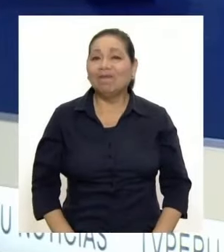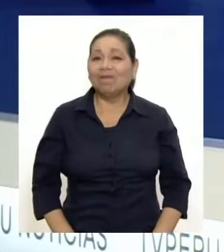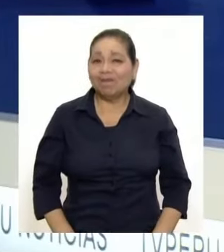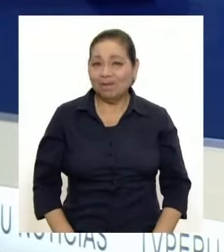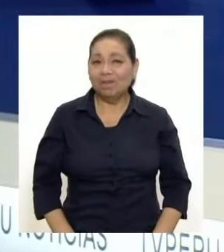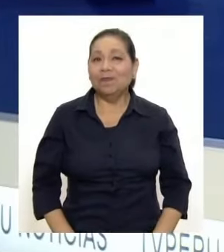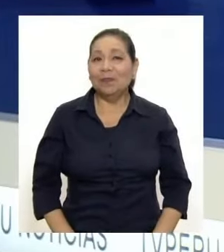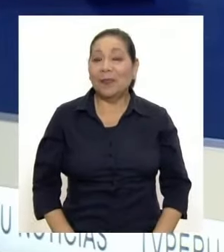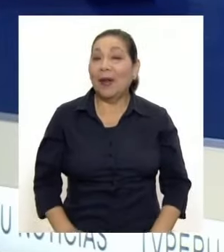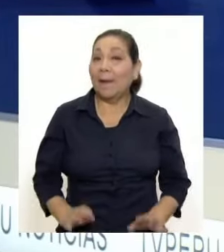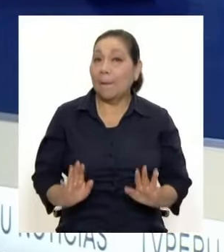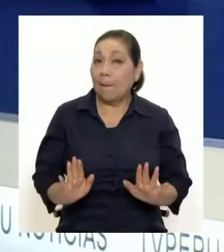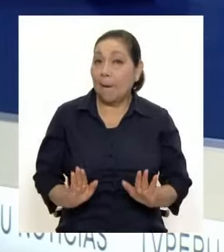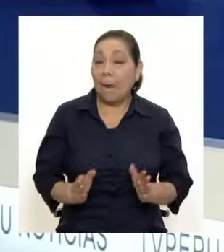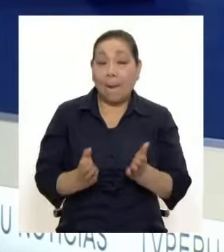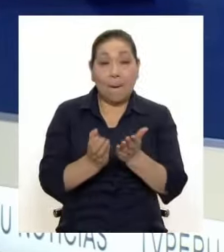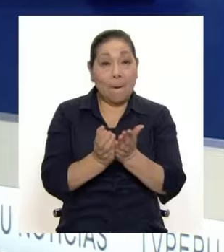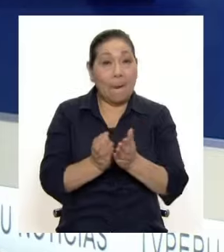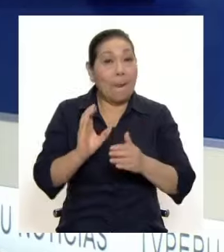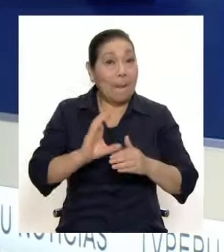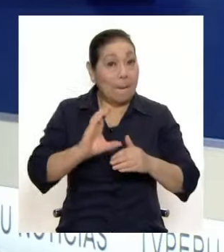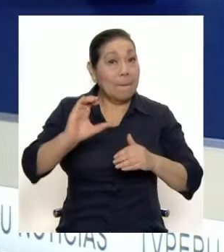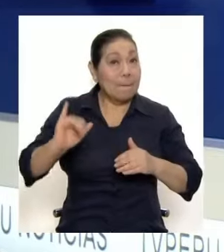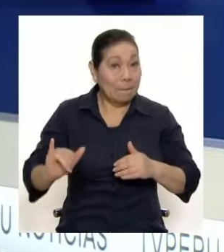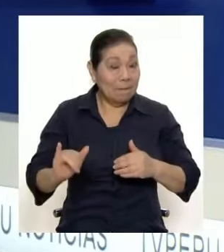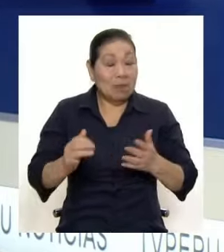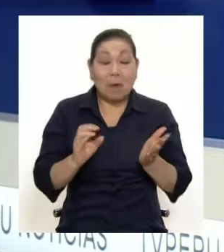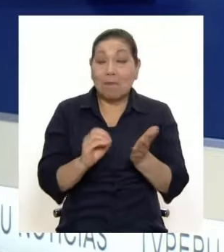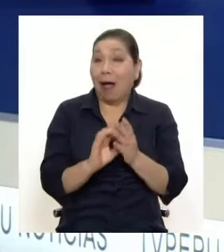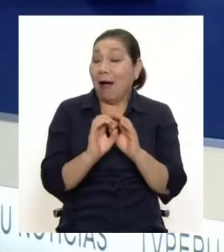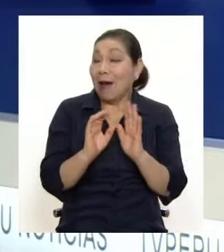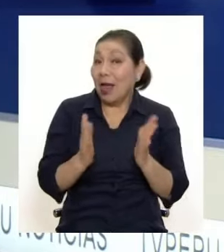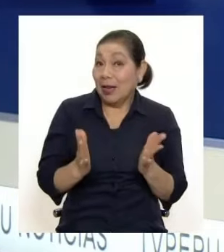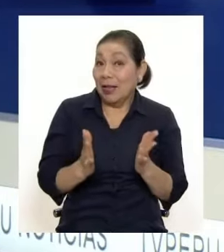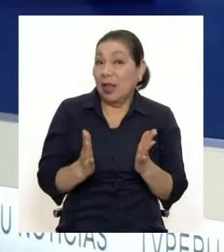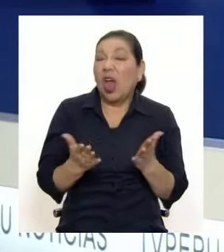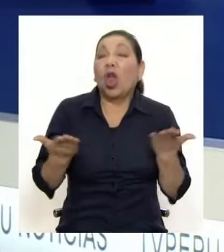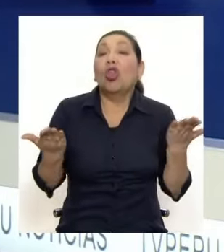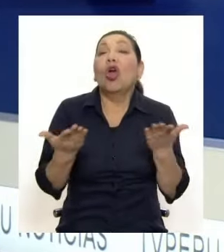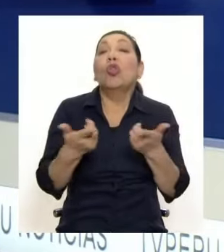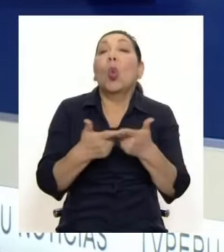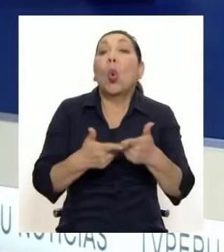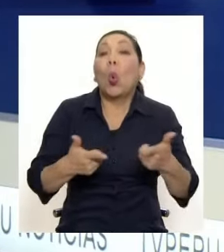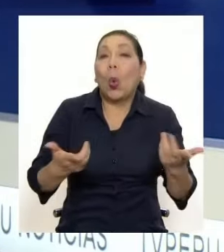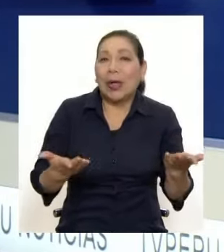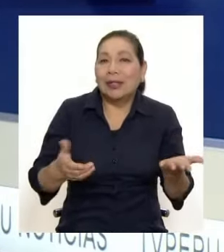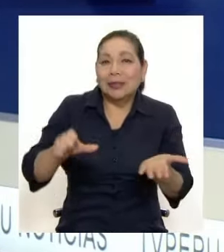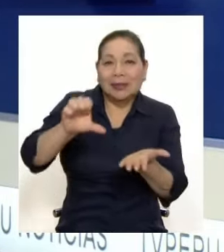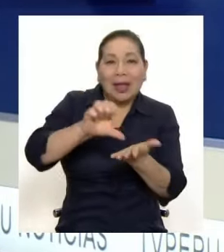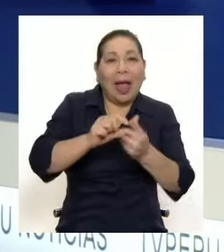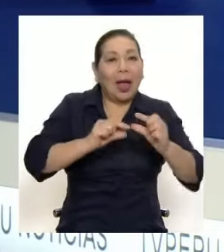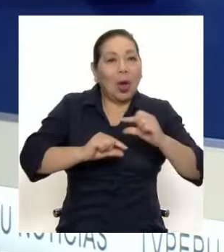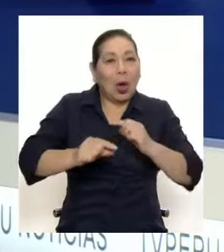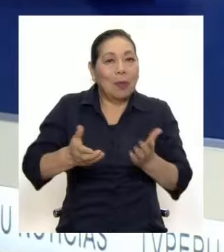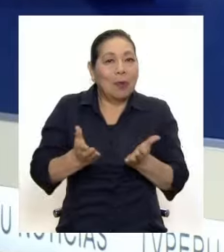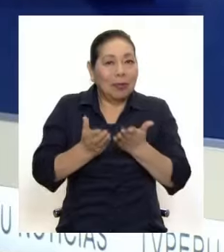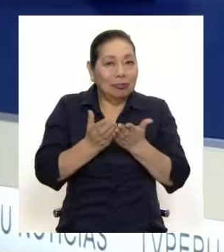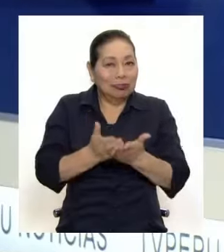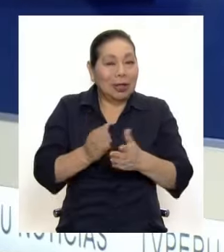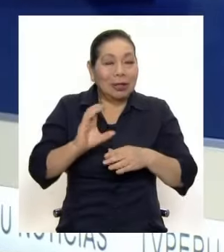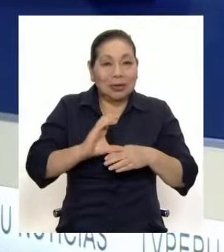Eh bueno el puerto chancay tiene un tema clarísimo que es la ubicación la ubicación geográfica del Puerto